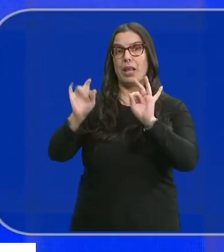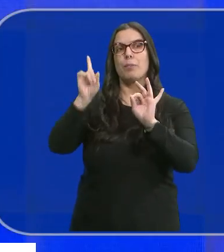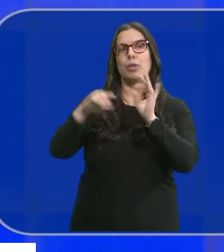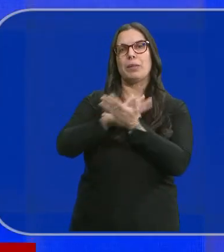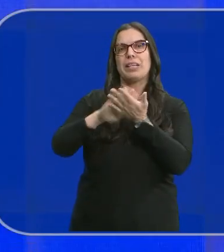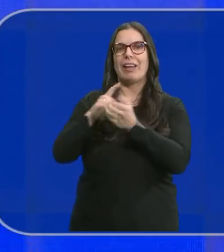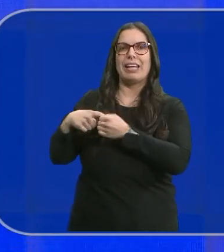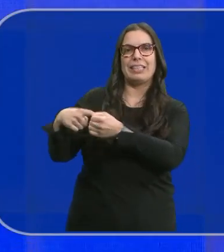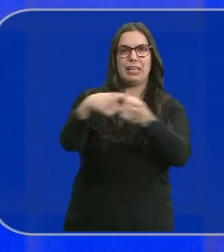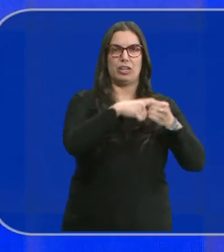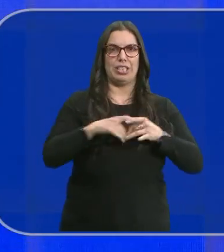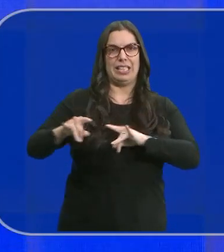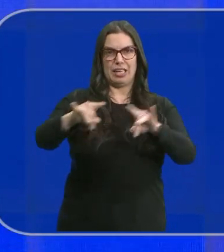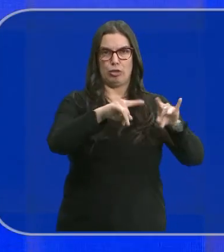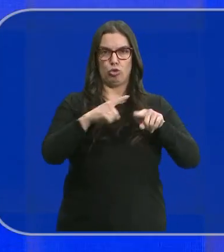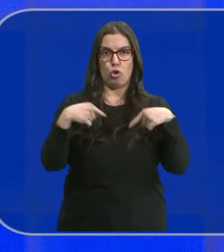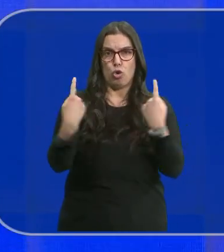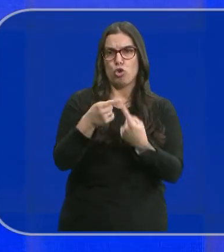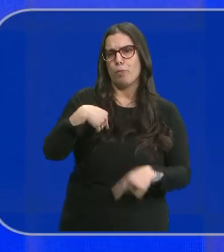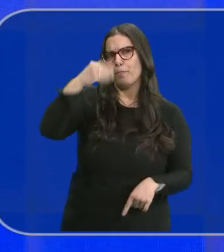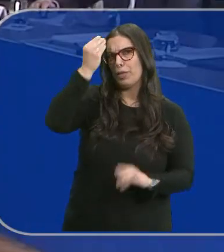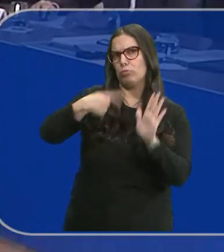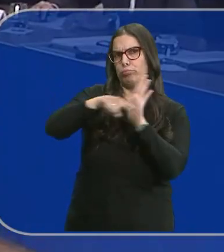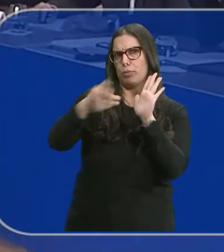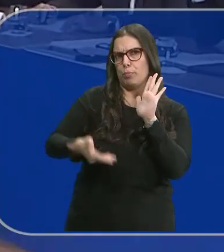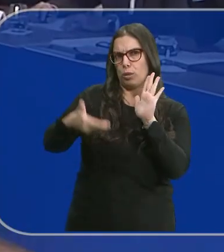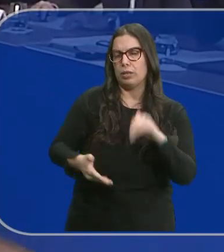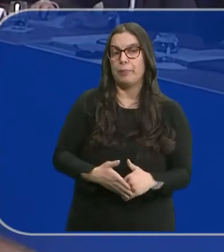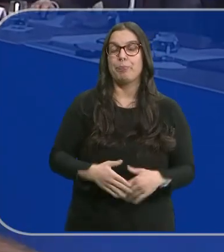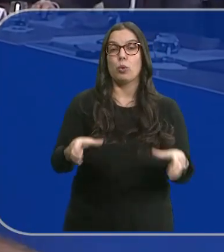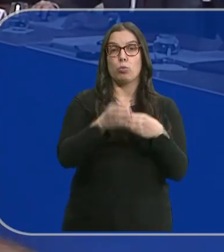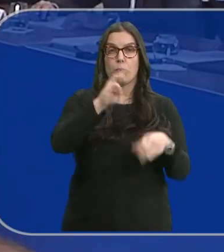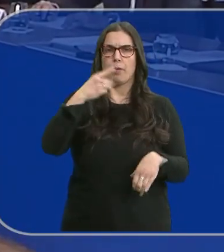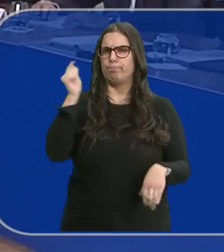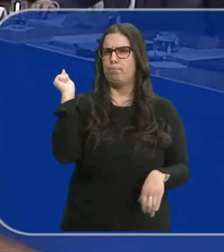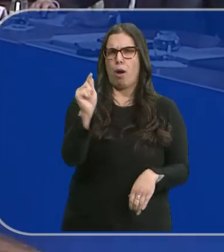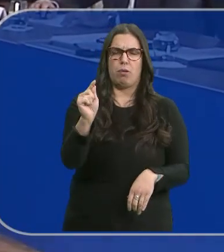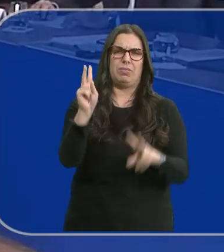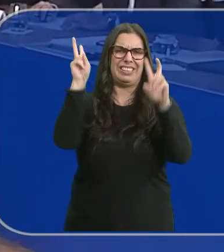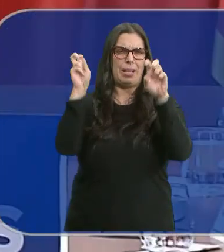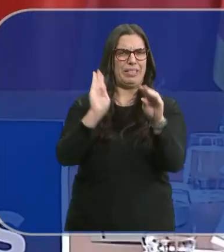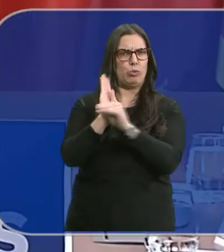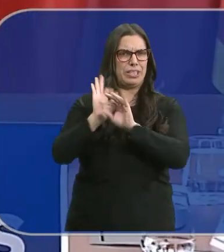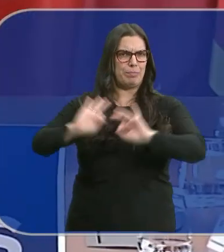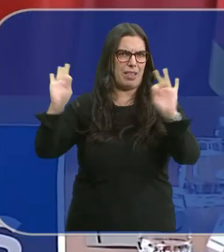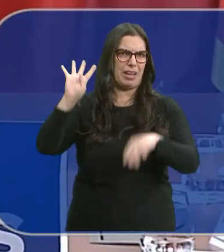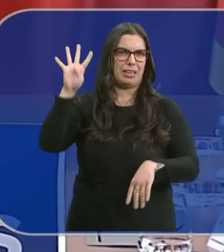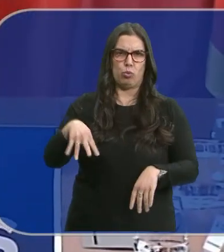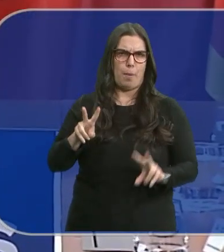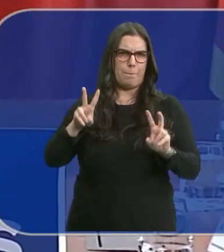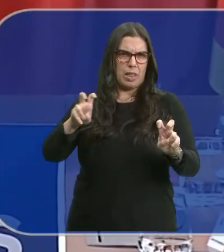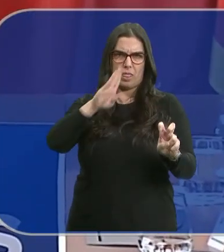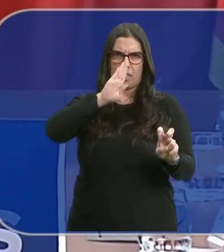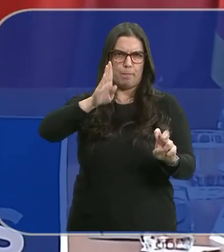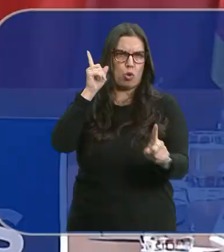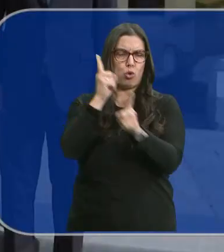de la solidaridad interterritorial. Y me parece muy importante. El Partido Popular cargó contra la financiación singular para Cataluña desde el